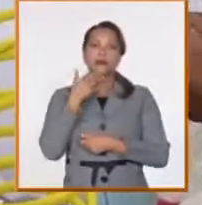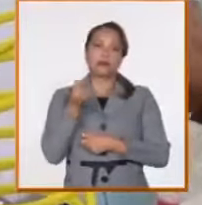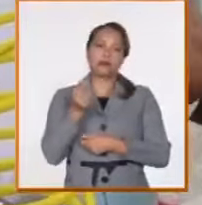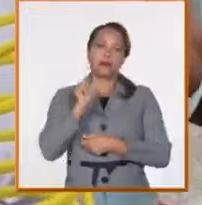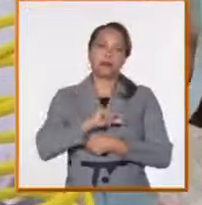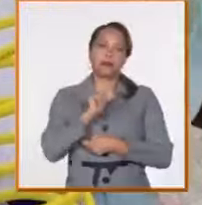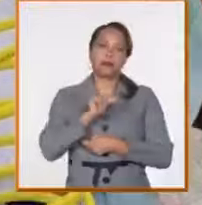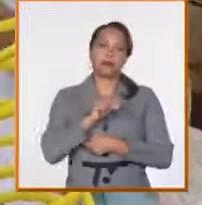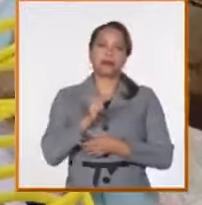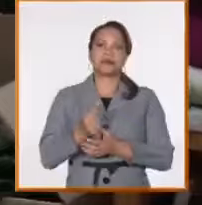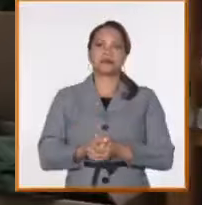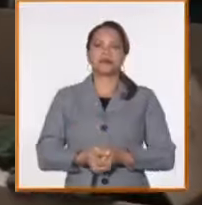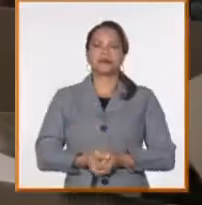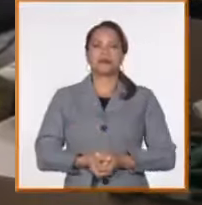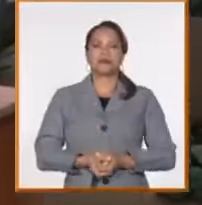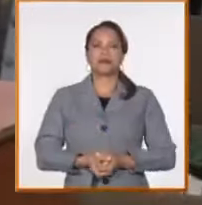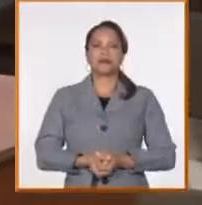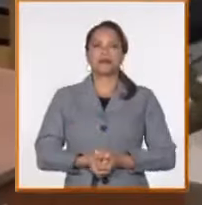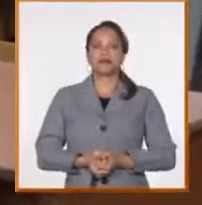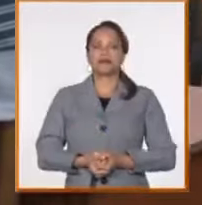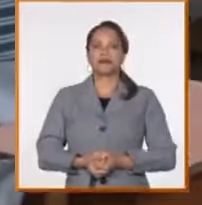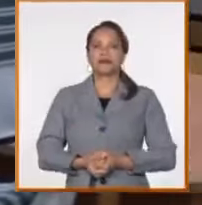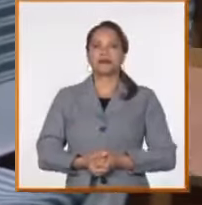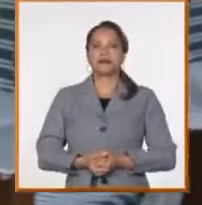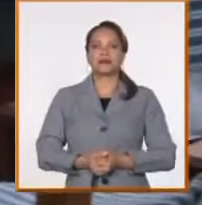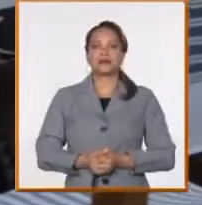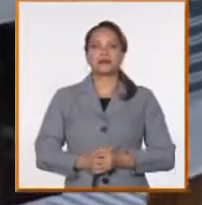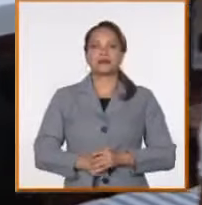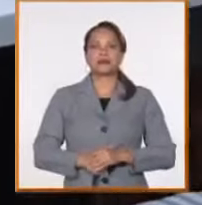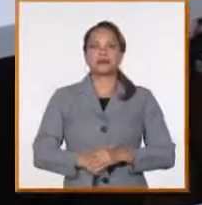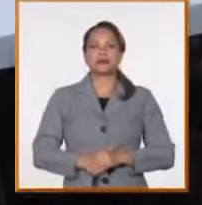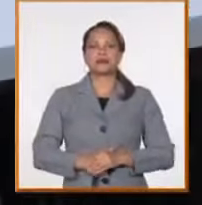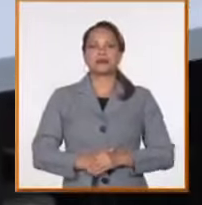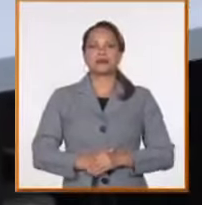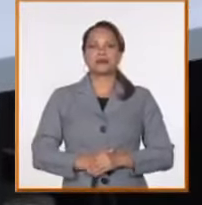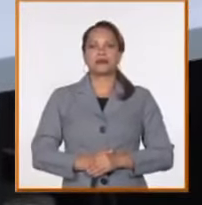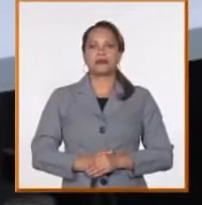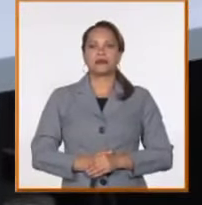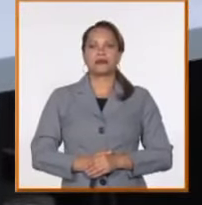lo invertido rinde frutos Laura Prada ideas